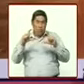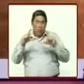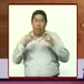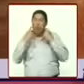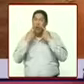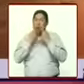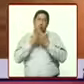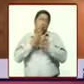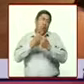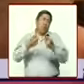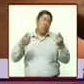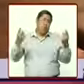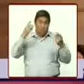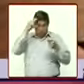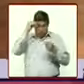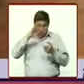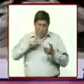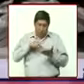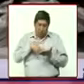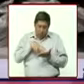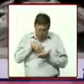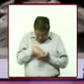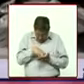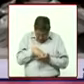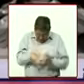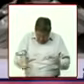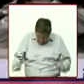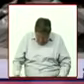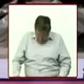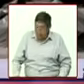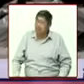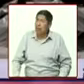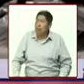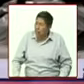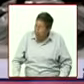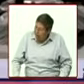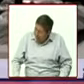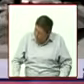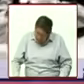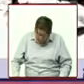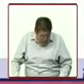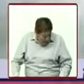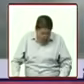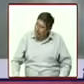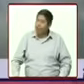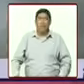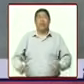hizo viral, ¿no? Donde el señor se arrodilla, lo vide y me apegué y le tomé la foto ahí.